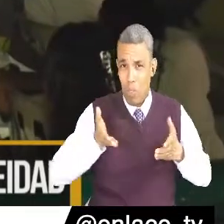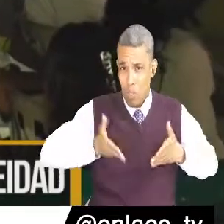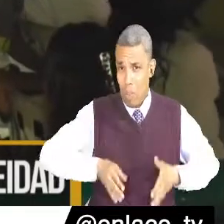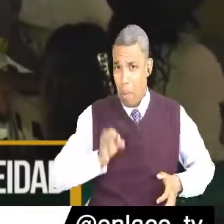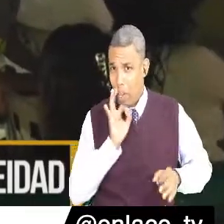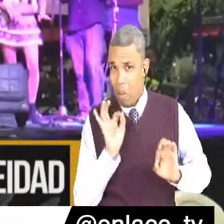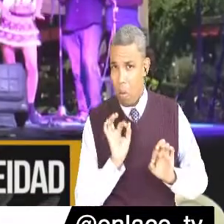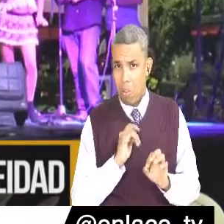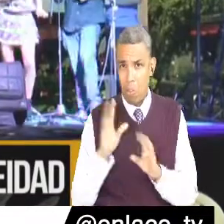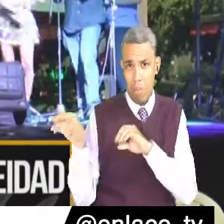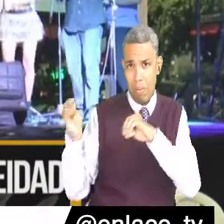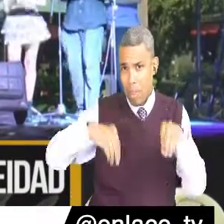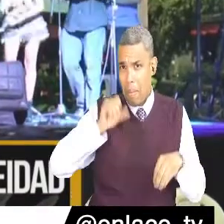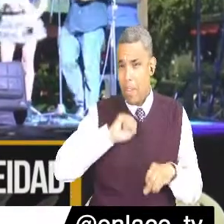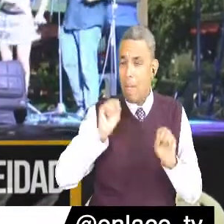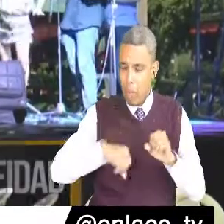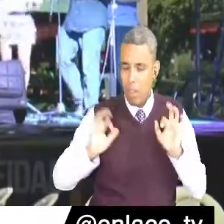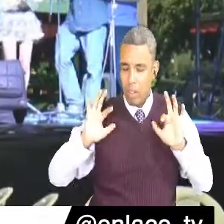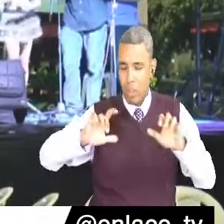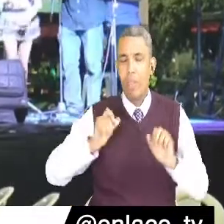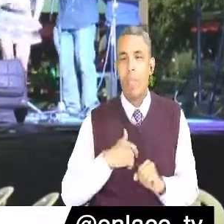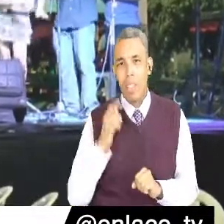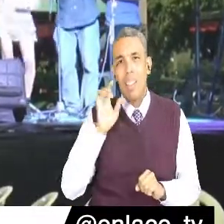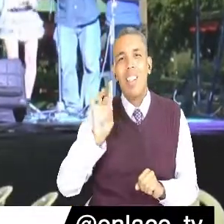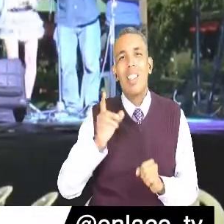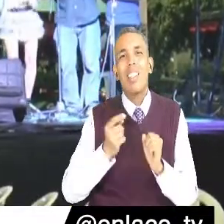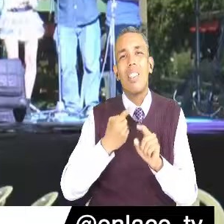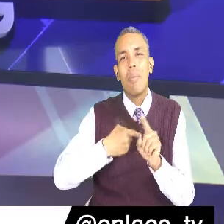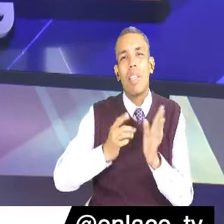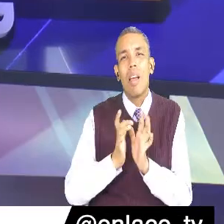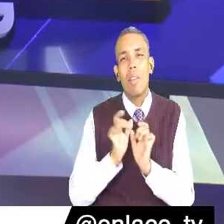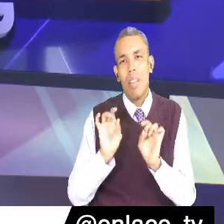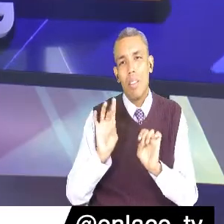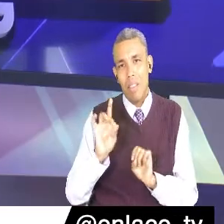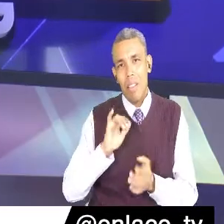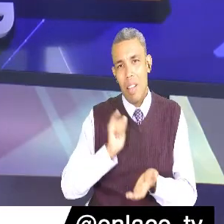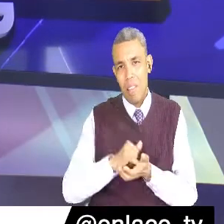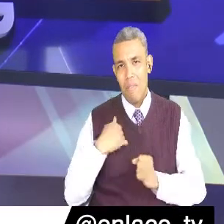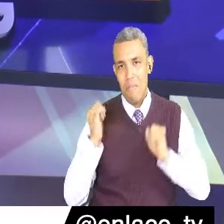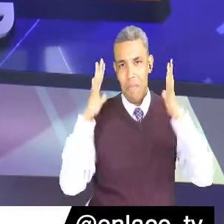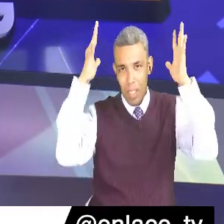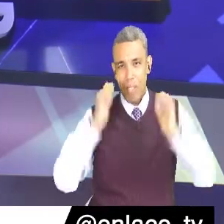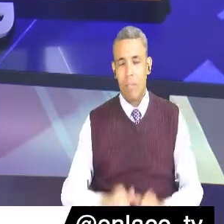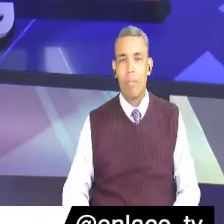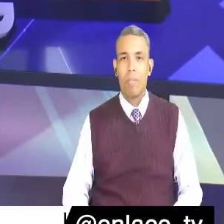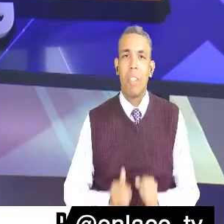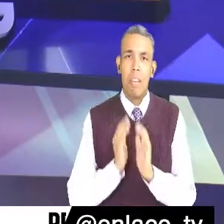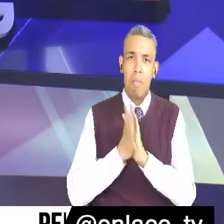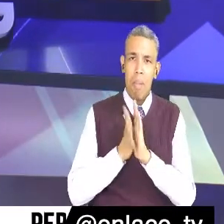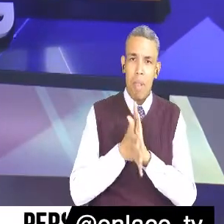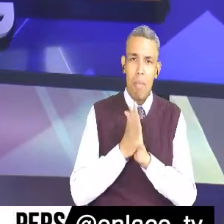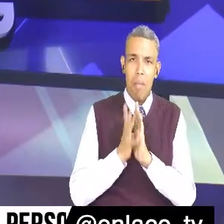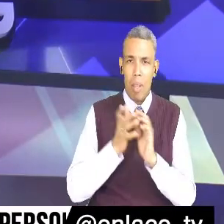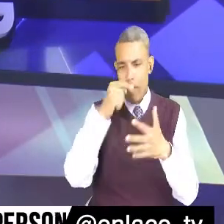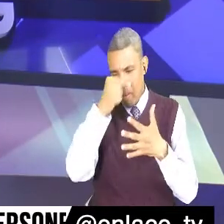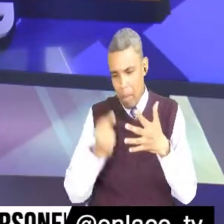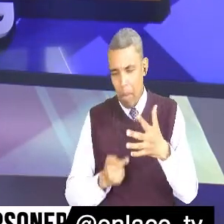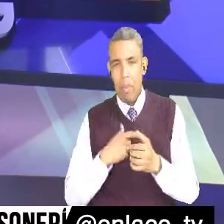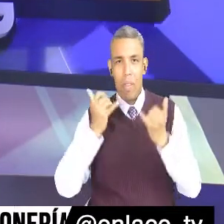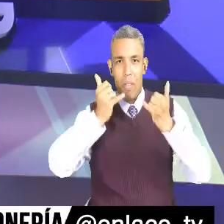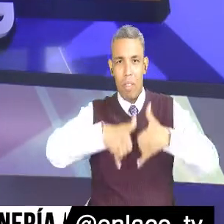este 15 de abril está prevista esta cita con la barranqueñidad. Y esta ha sido la información más importante de nuestra